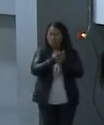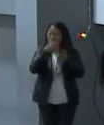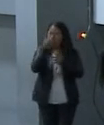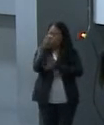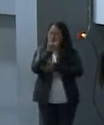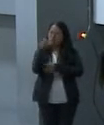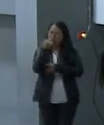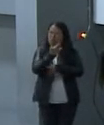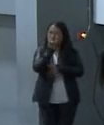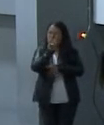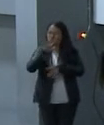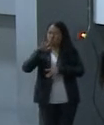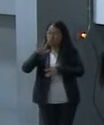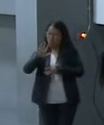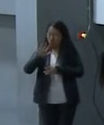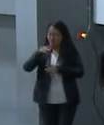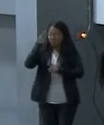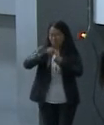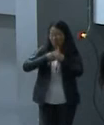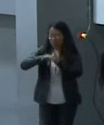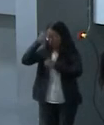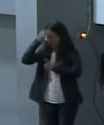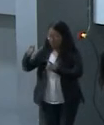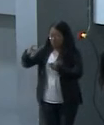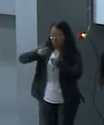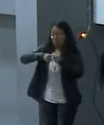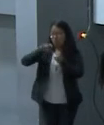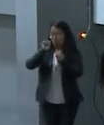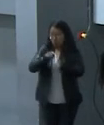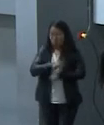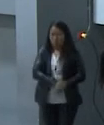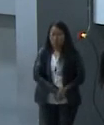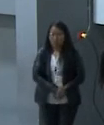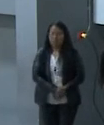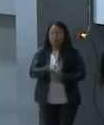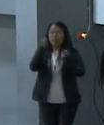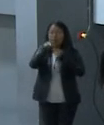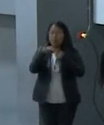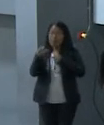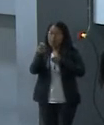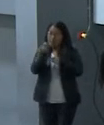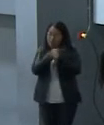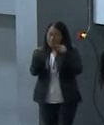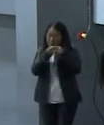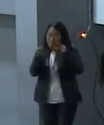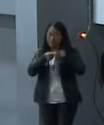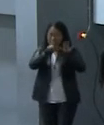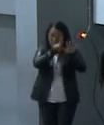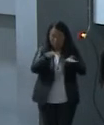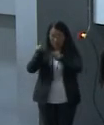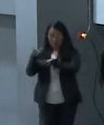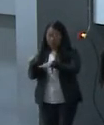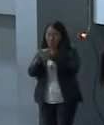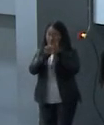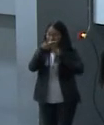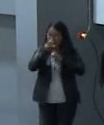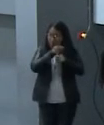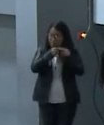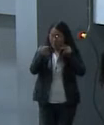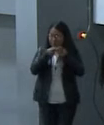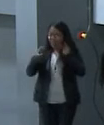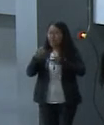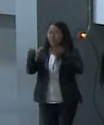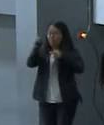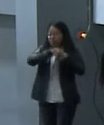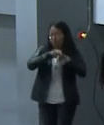10.5 meses. Para los docentes ocasionales y 20 semanas por semestre, por periodo académico para docentes hora cátedra.